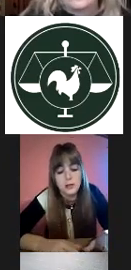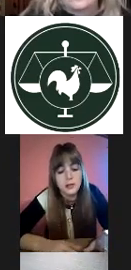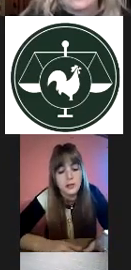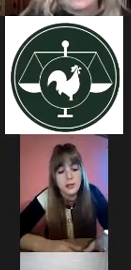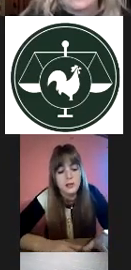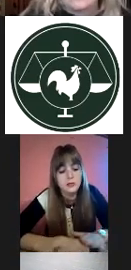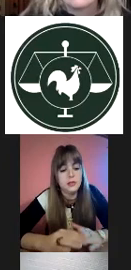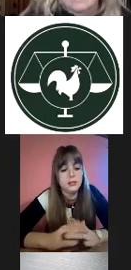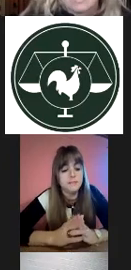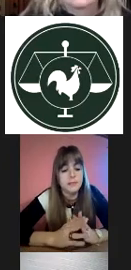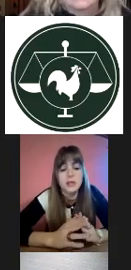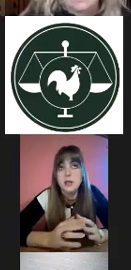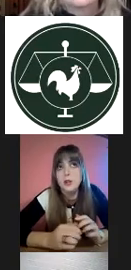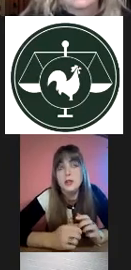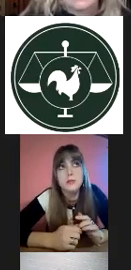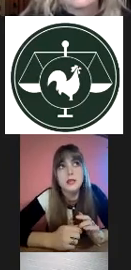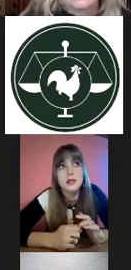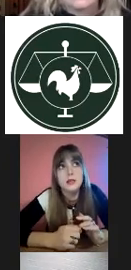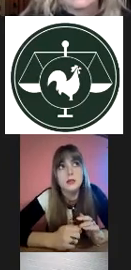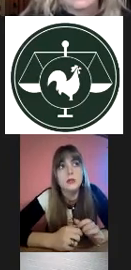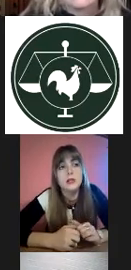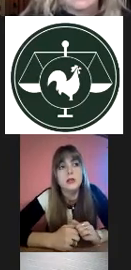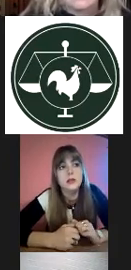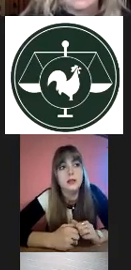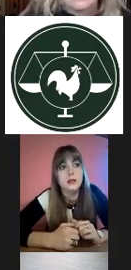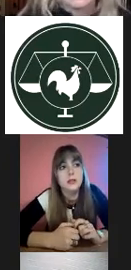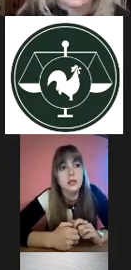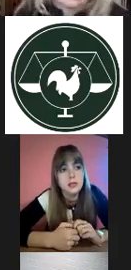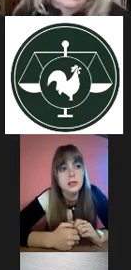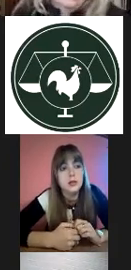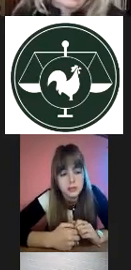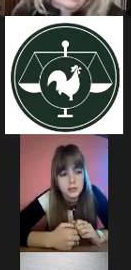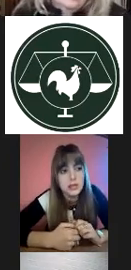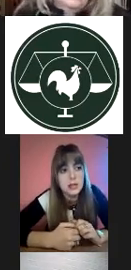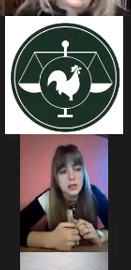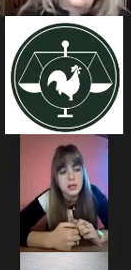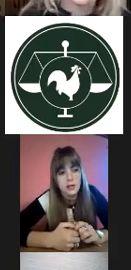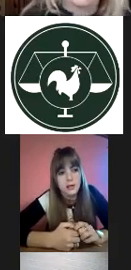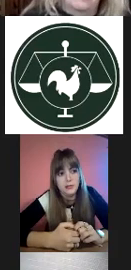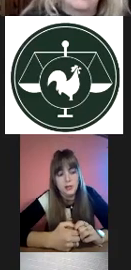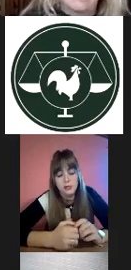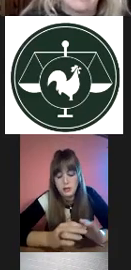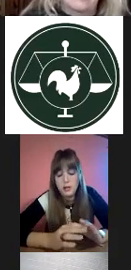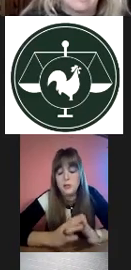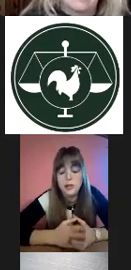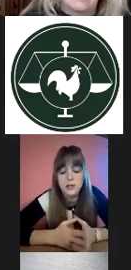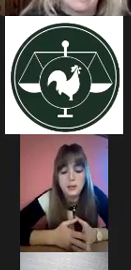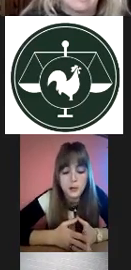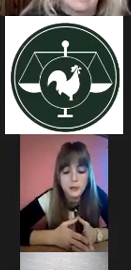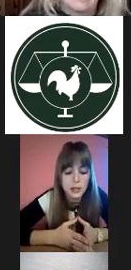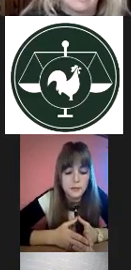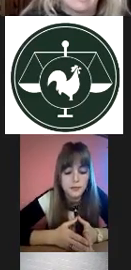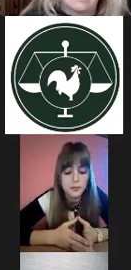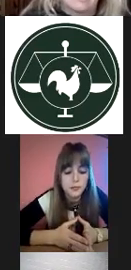encuentra más. Entonces, bueno, esa parte que vos comentabas de policía, de comisaría, es un trabajo muy grande,